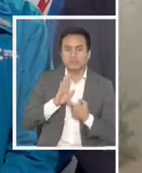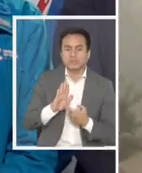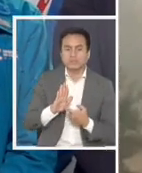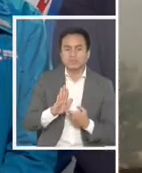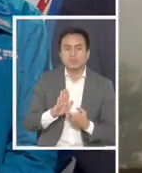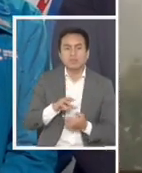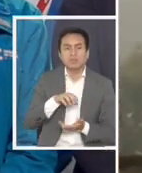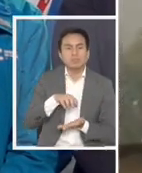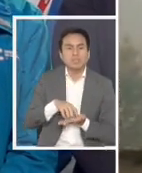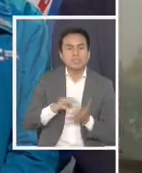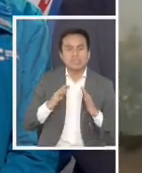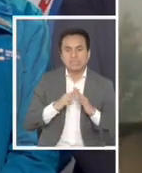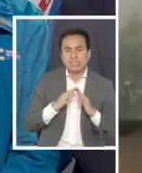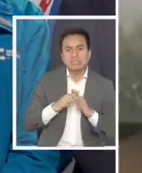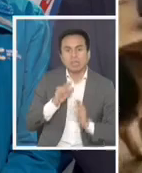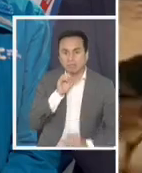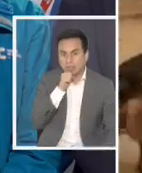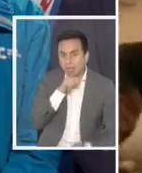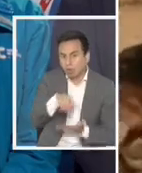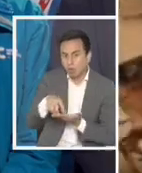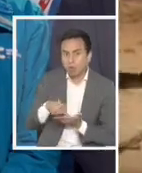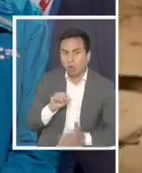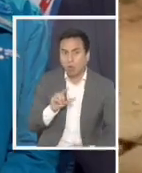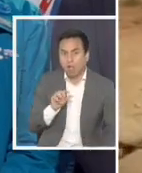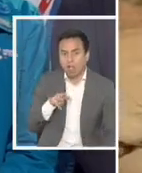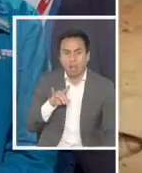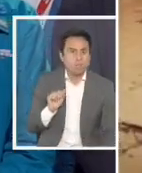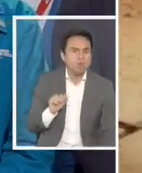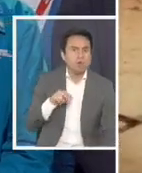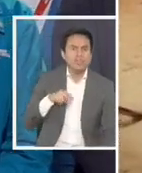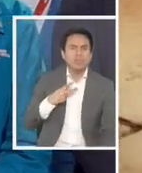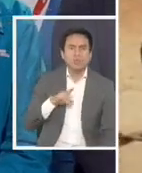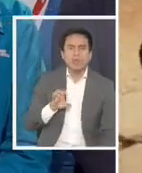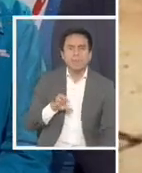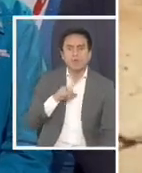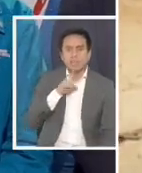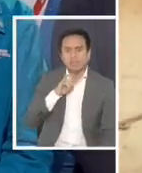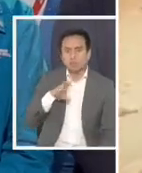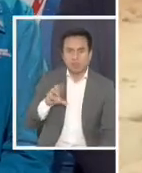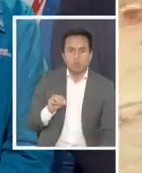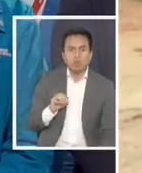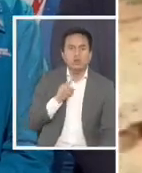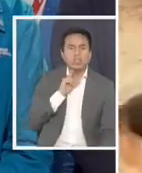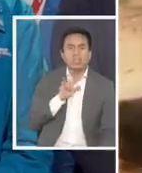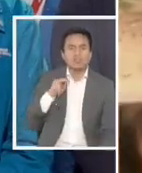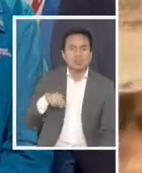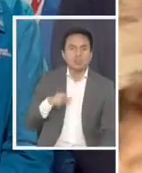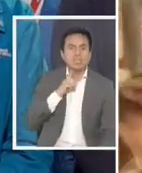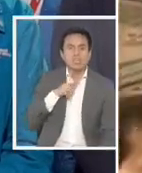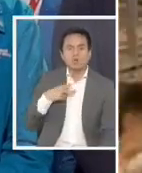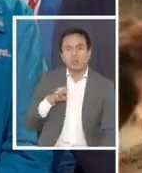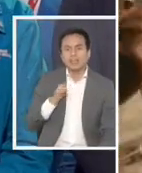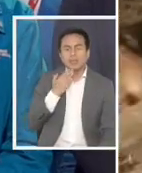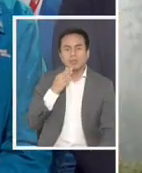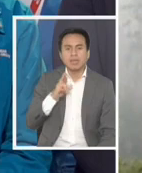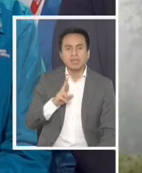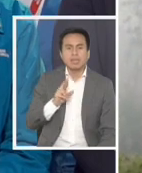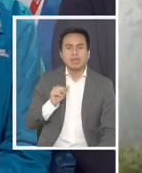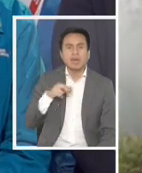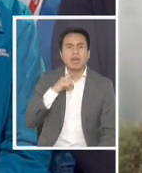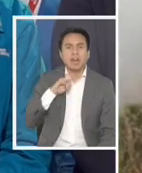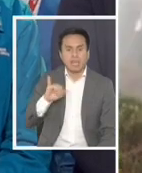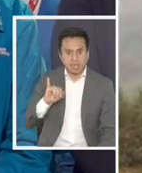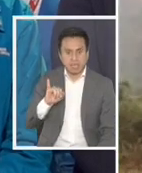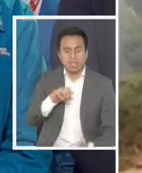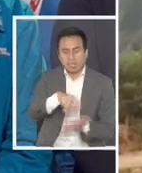en la comuna de chillán chillán viejo coelemu nimhue portezuelo quillón quirihue y ranking ya